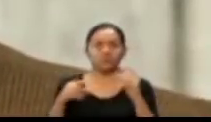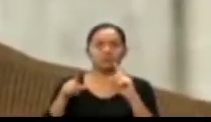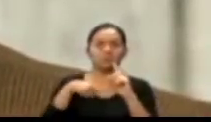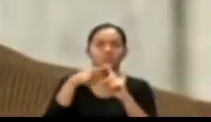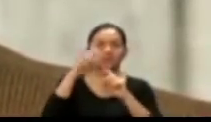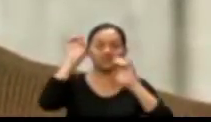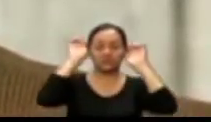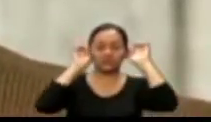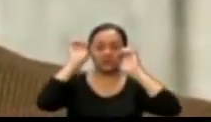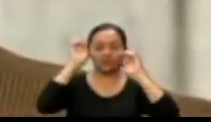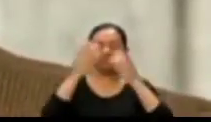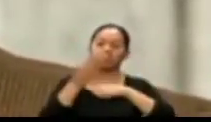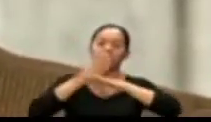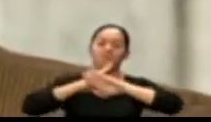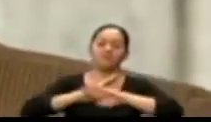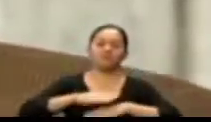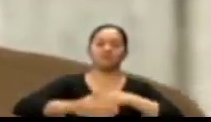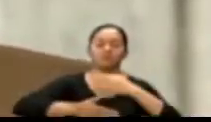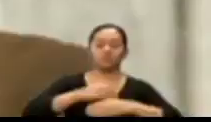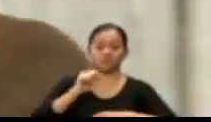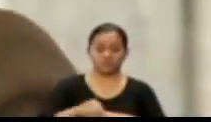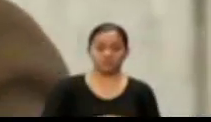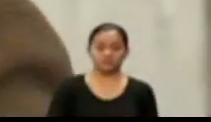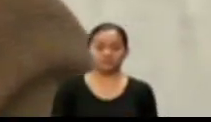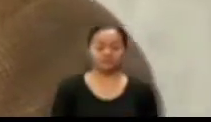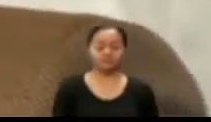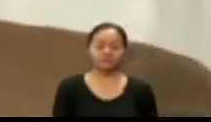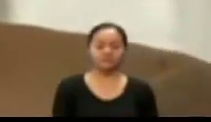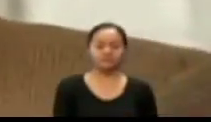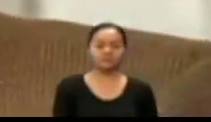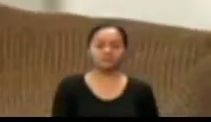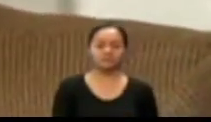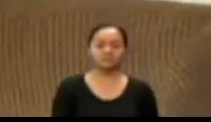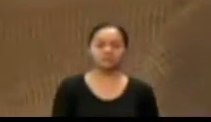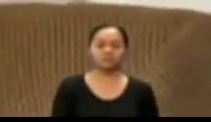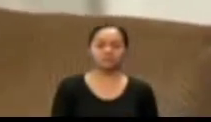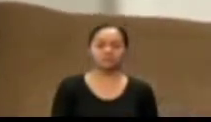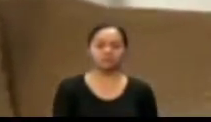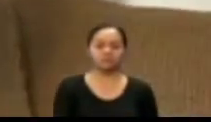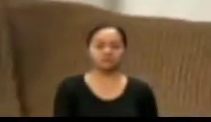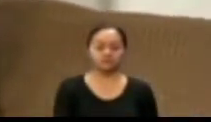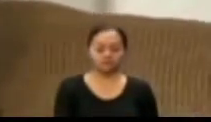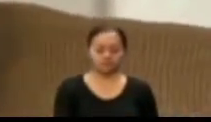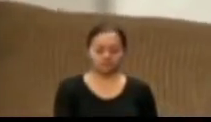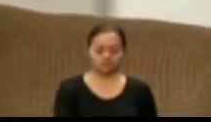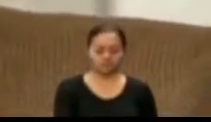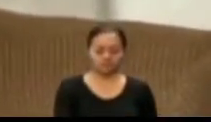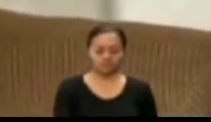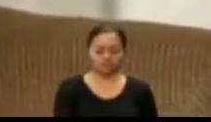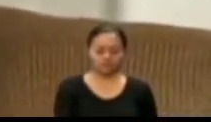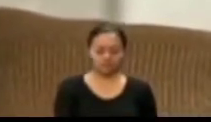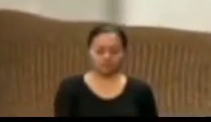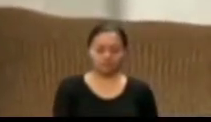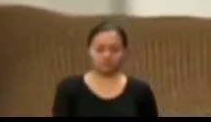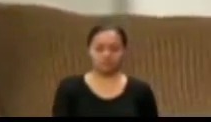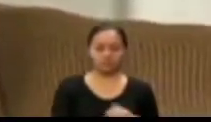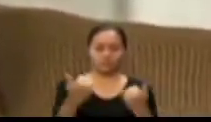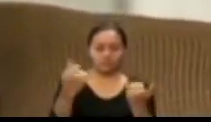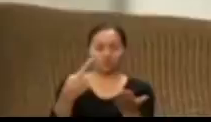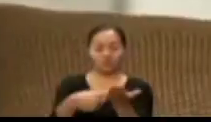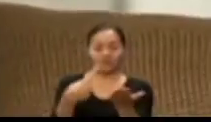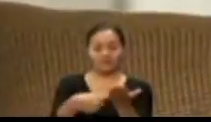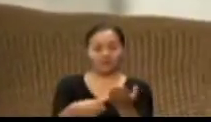estrategias para defender este proceso revolucionario. Sí, efectivamente, el debate tendrá que ver justamente con